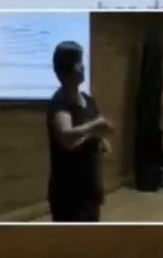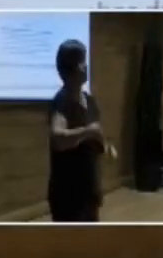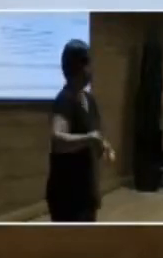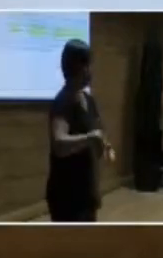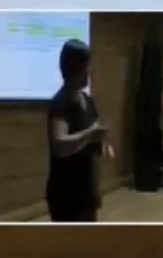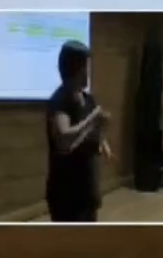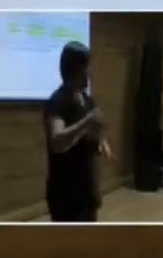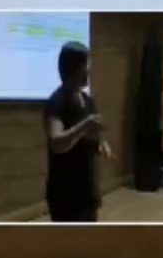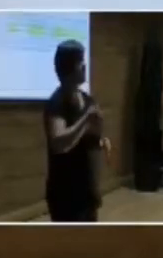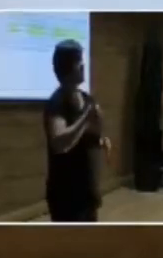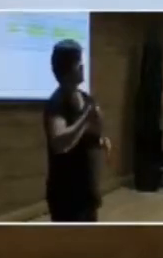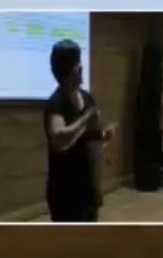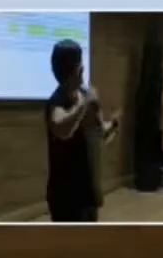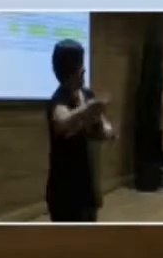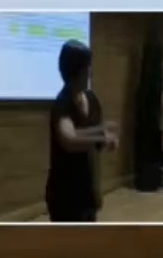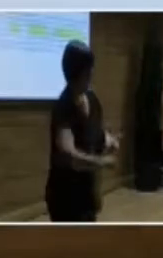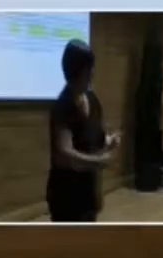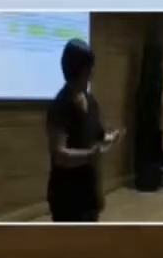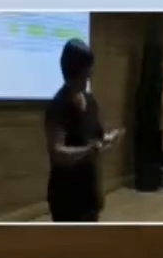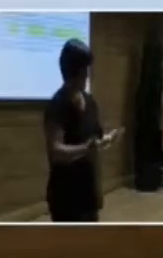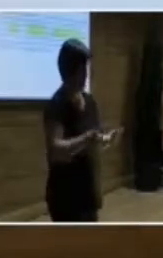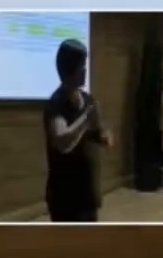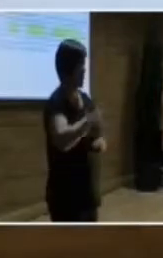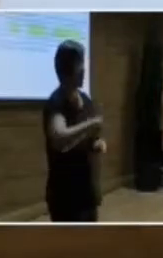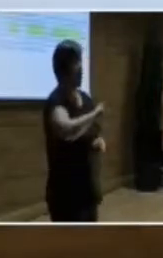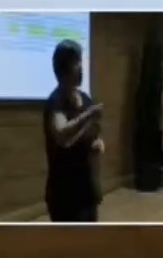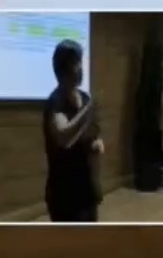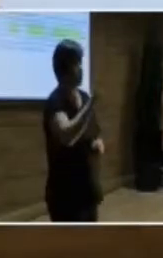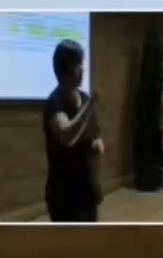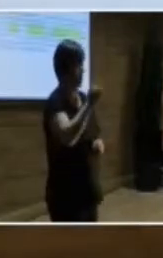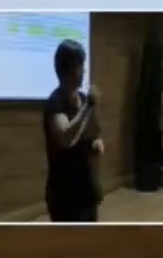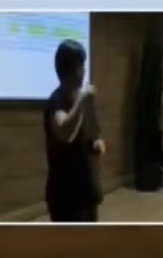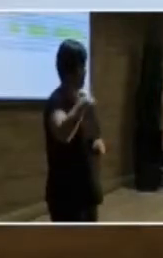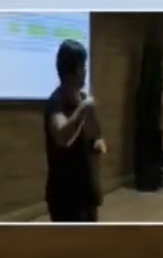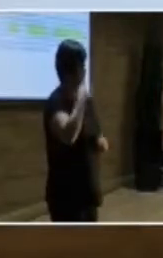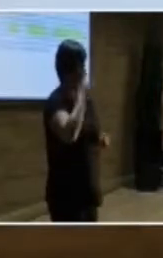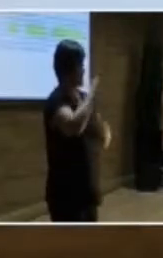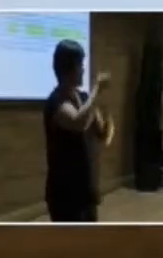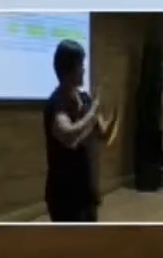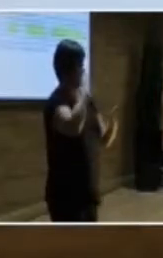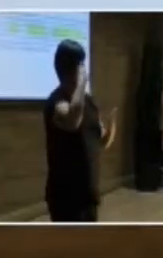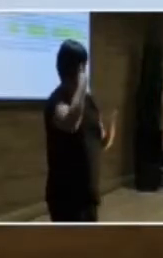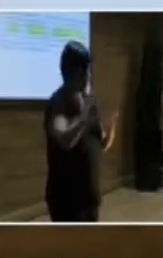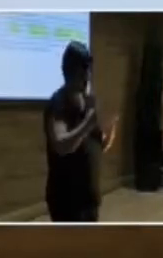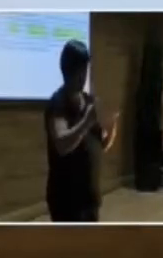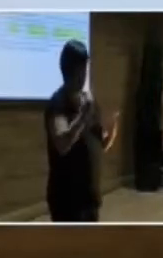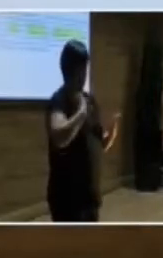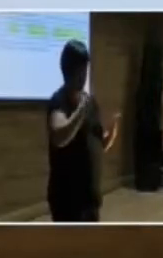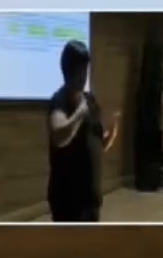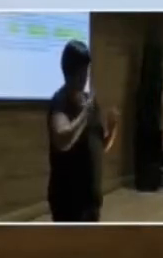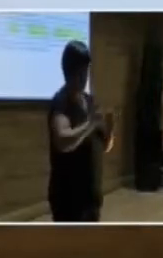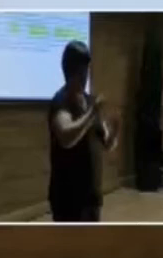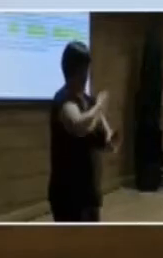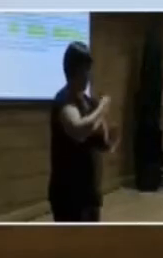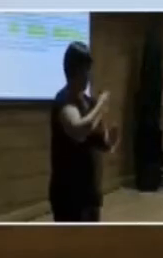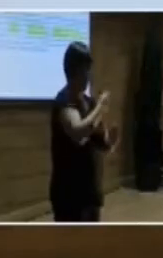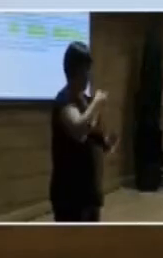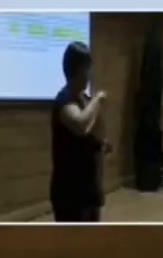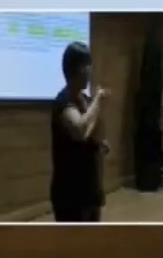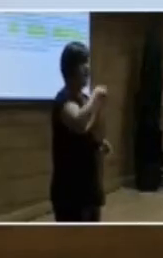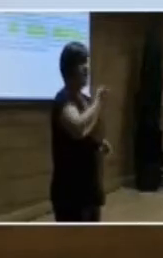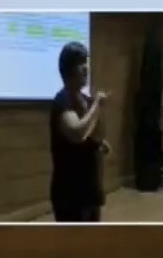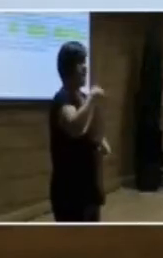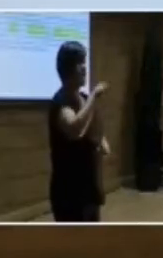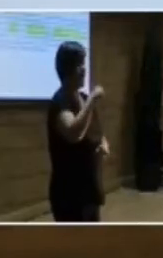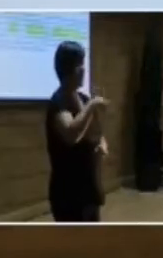baratas. Lo mismo diría para el TAM, un test de memoria, que requiere el mismo tiempo que el Minimental, y lo mismo diría para